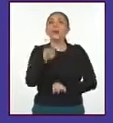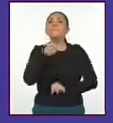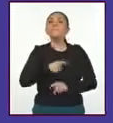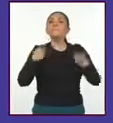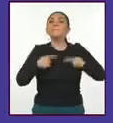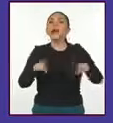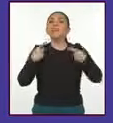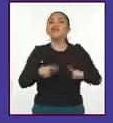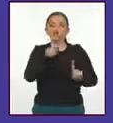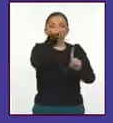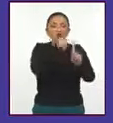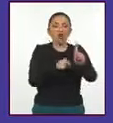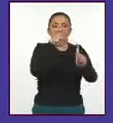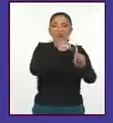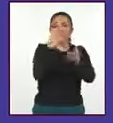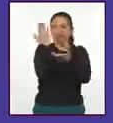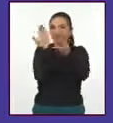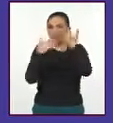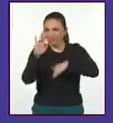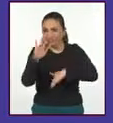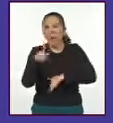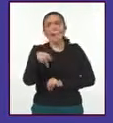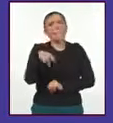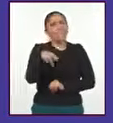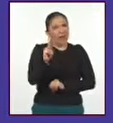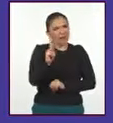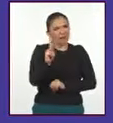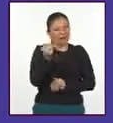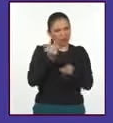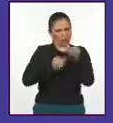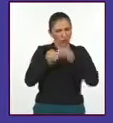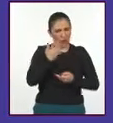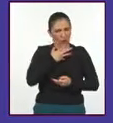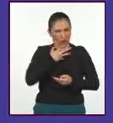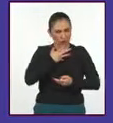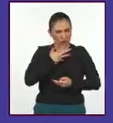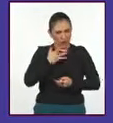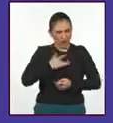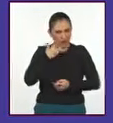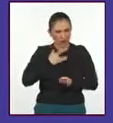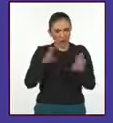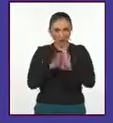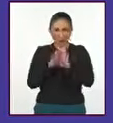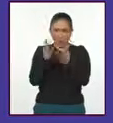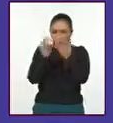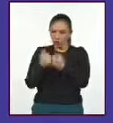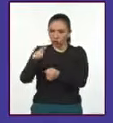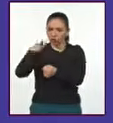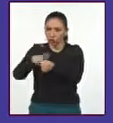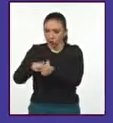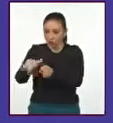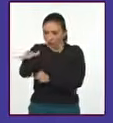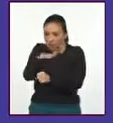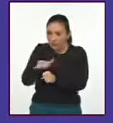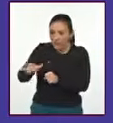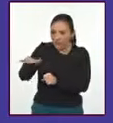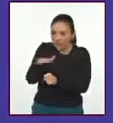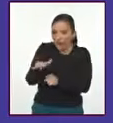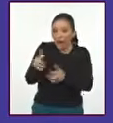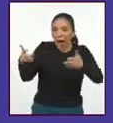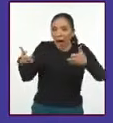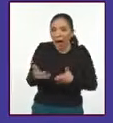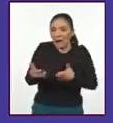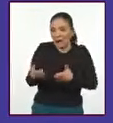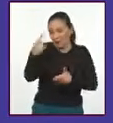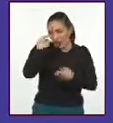éxito personal. Sin embargo, todos nos construimos a partir de nuestra sociedad, de nuestro contexto, la comunidad en la